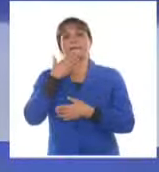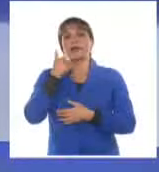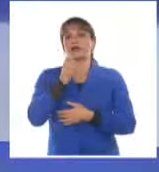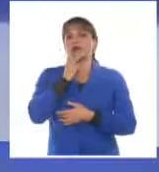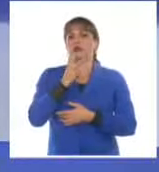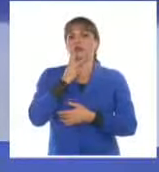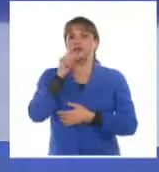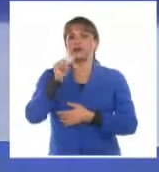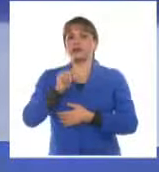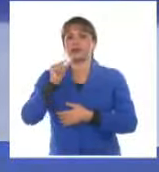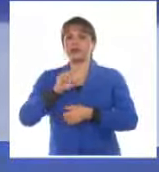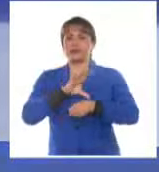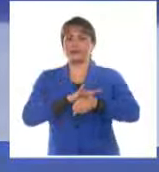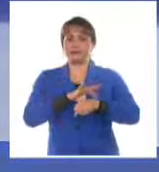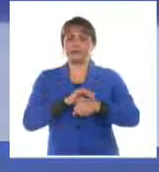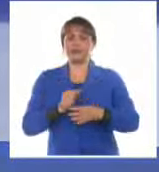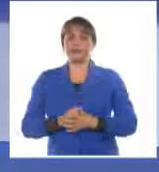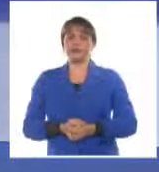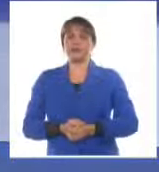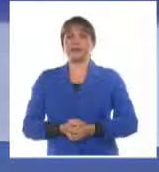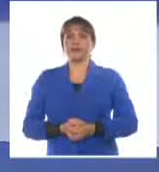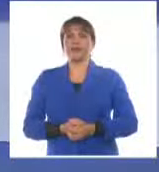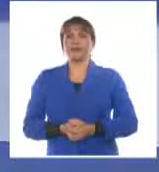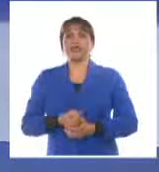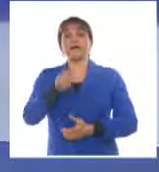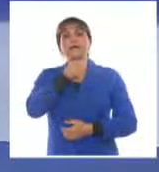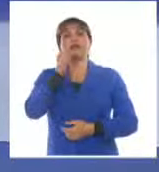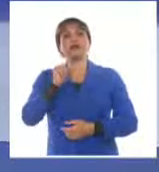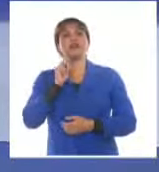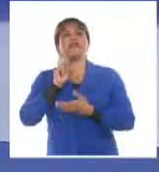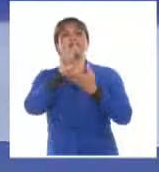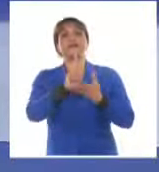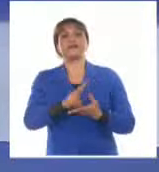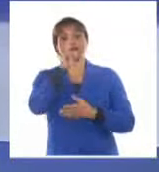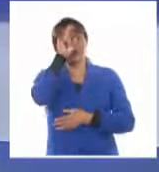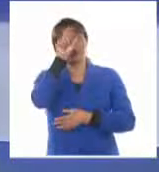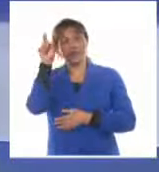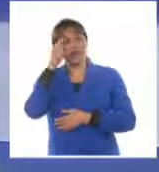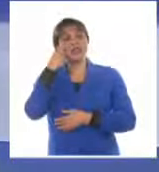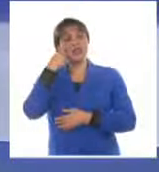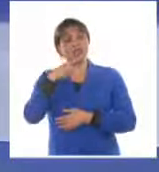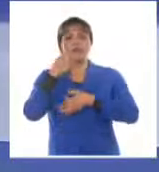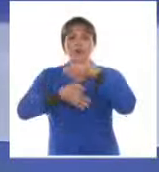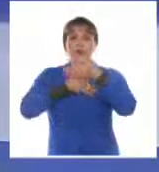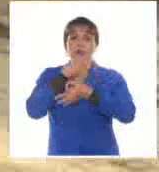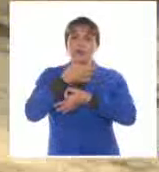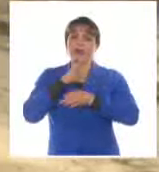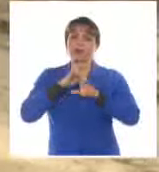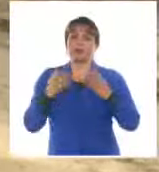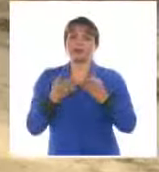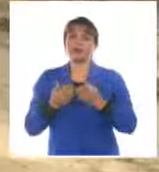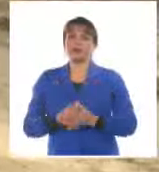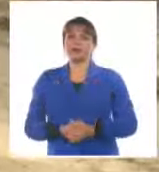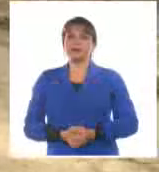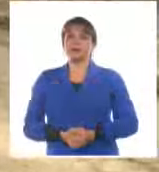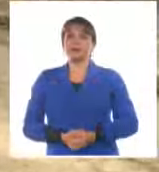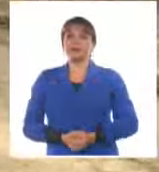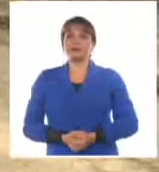posible. El colega Adiel Bermúdez visitó el hospital y nos cuenta más en el reporte de cierre de esta emisión.